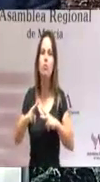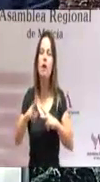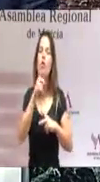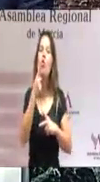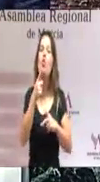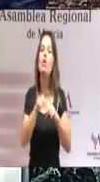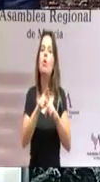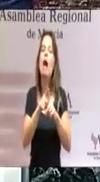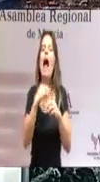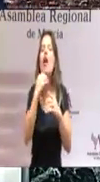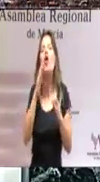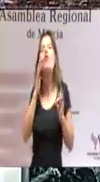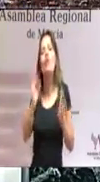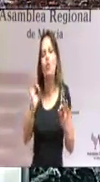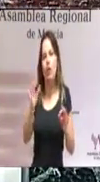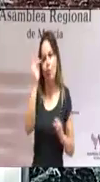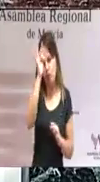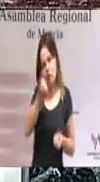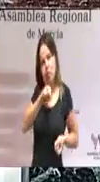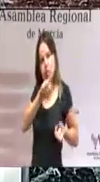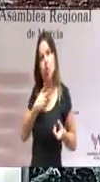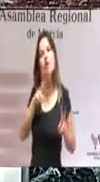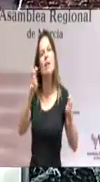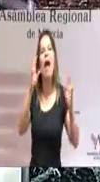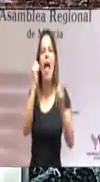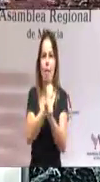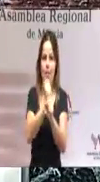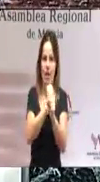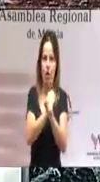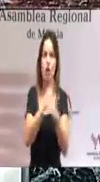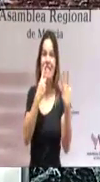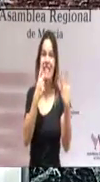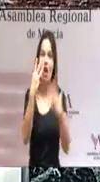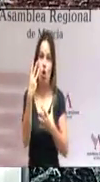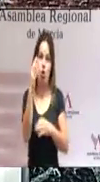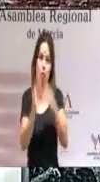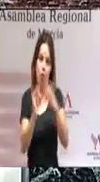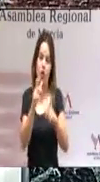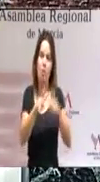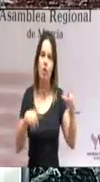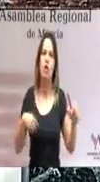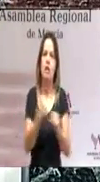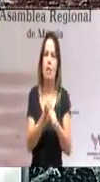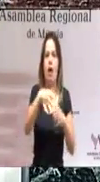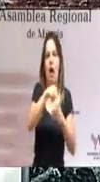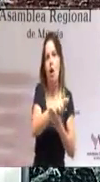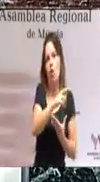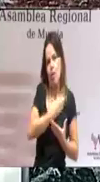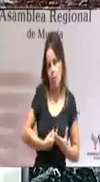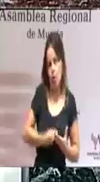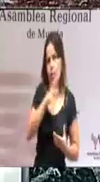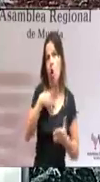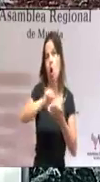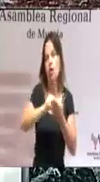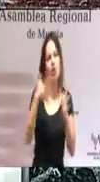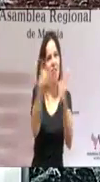un bálsamo de realismo y de optimismo. Mire, voy a hablar de empleo. 68% de personas ocupadas en la región de Murcia con